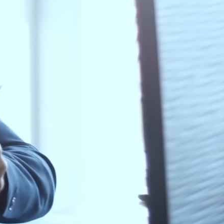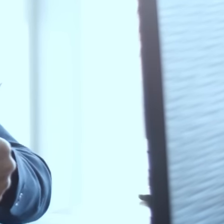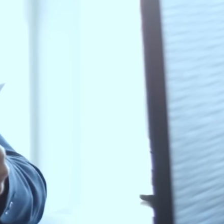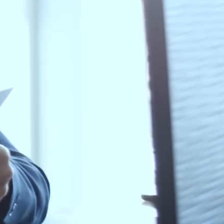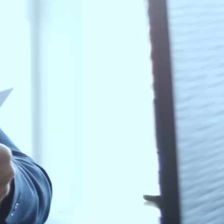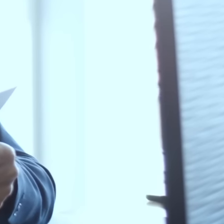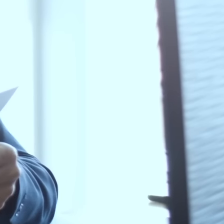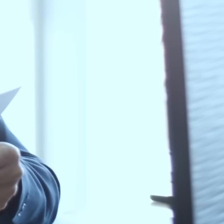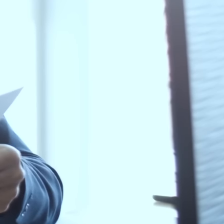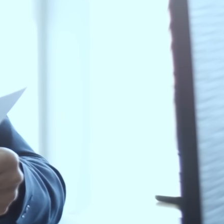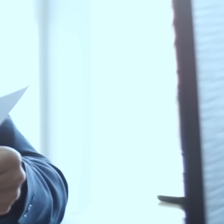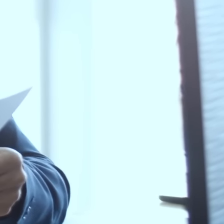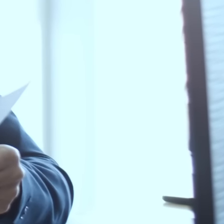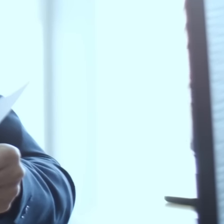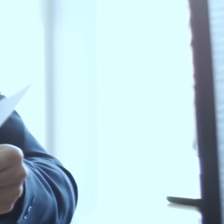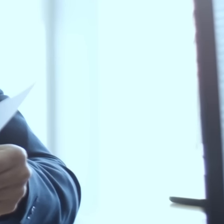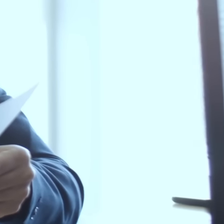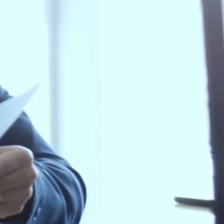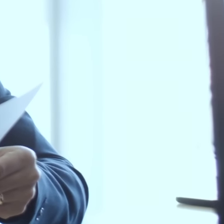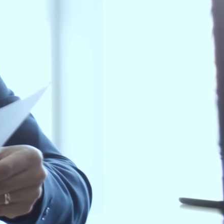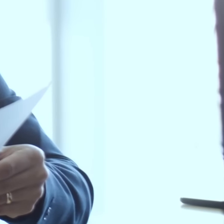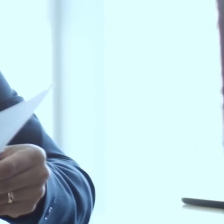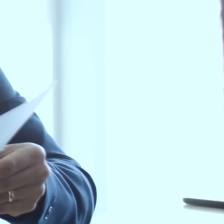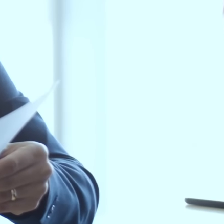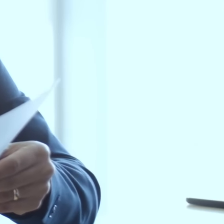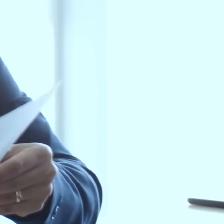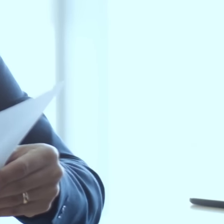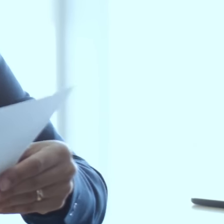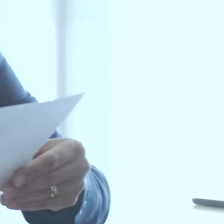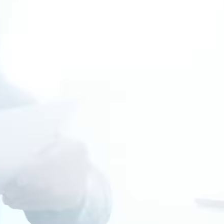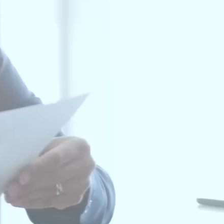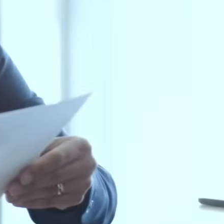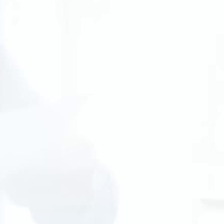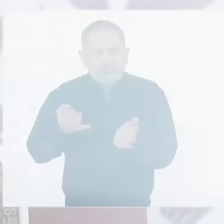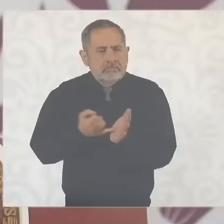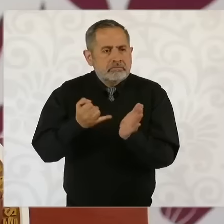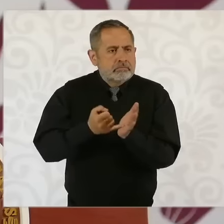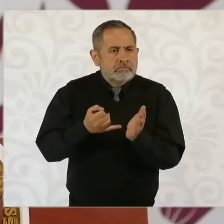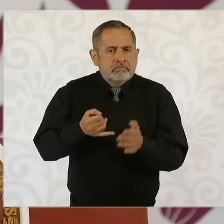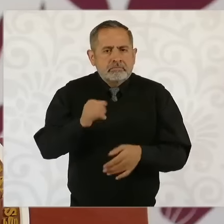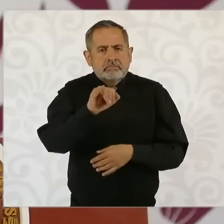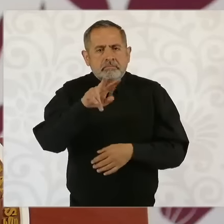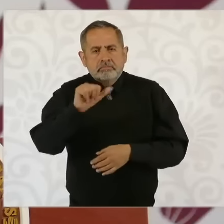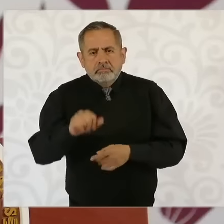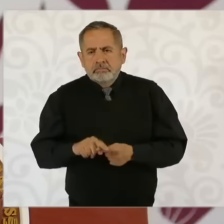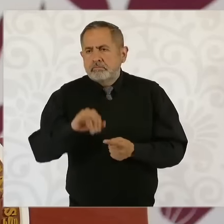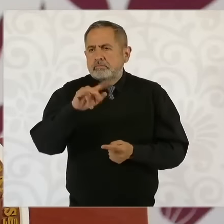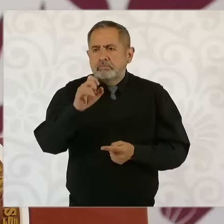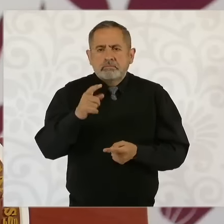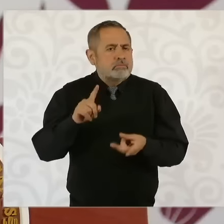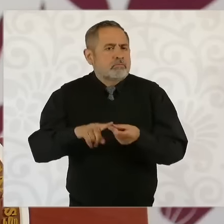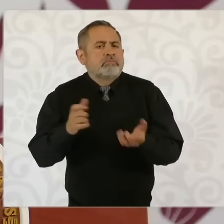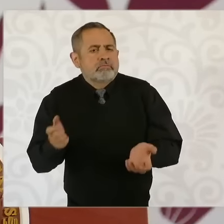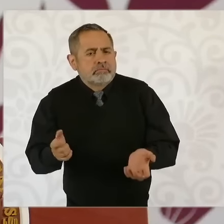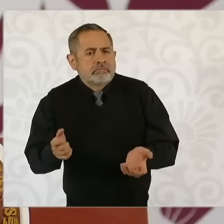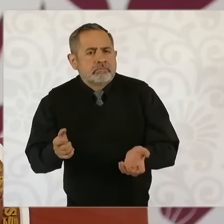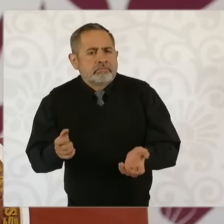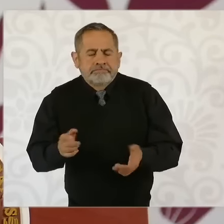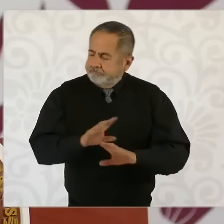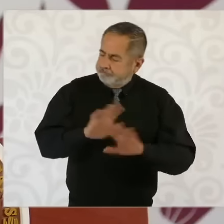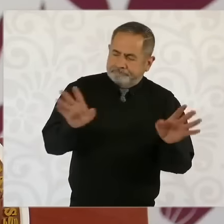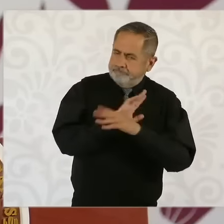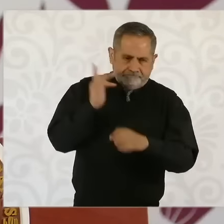hacían la transferencia y ellos se quedaban con todo el dinero. Pero hoy la presidenta Claudia Sheinbaum Pardo dio a